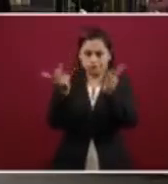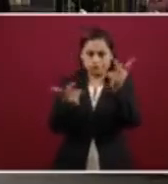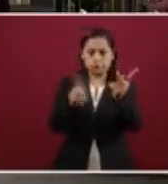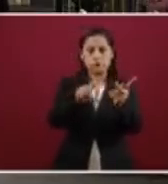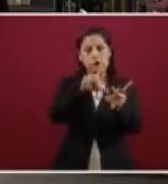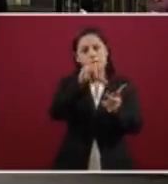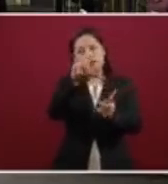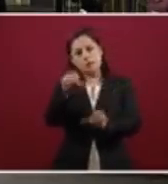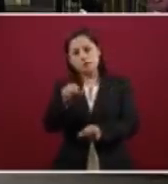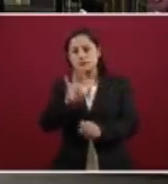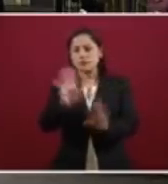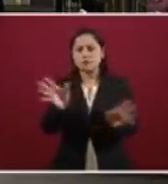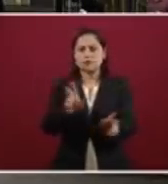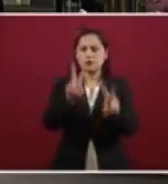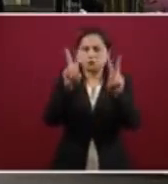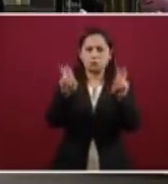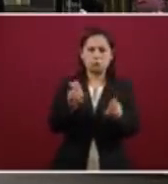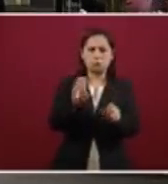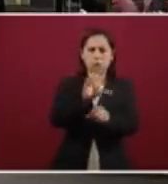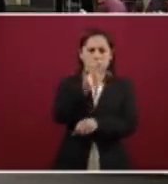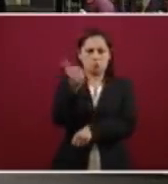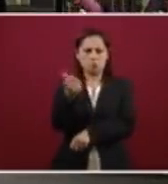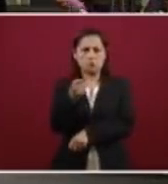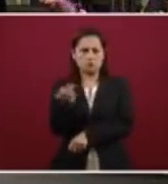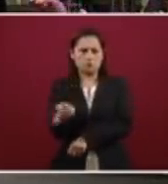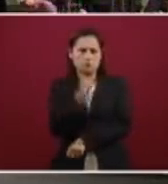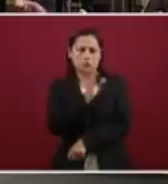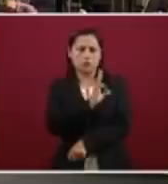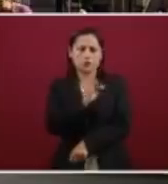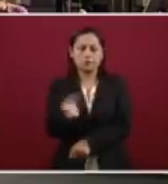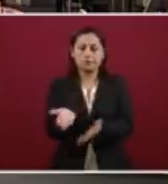¿sí? Adelante.